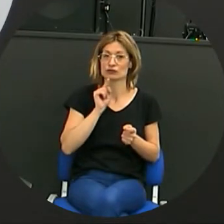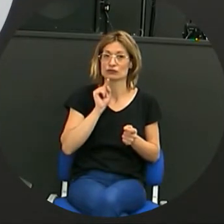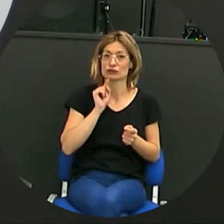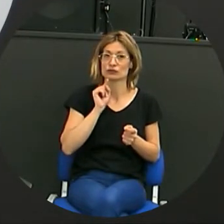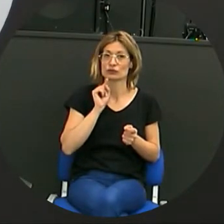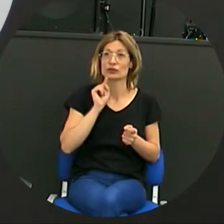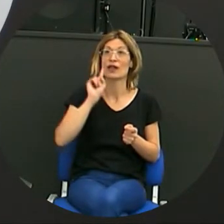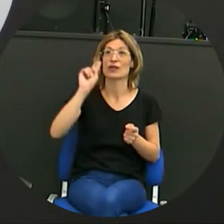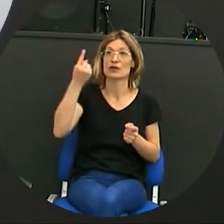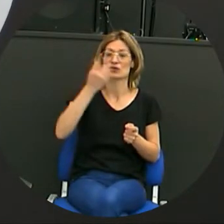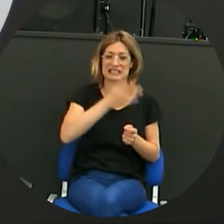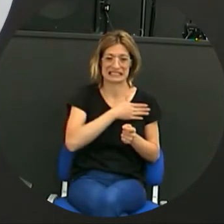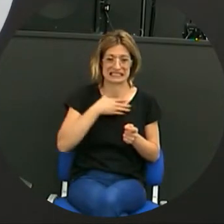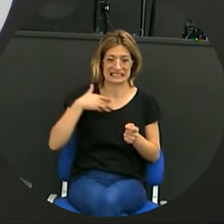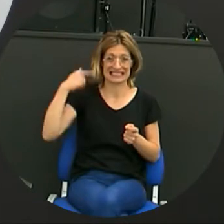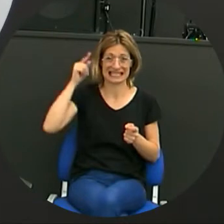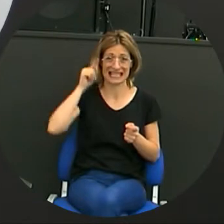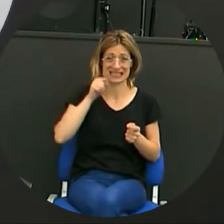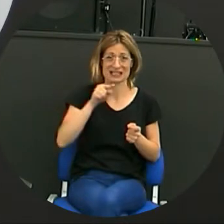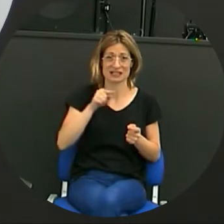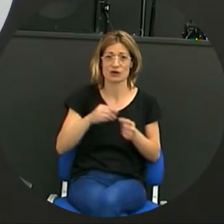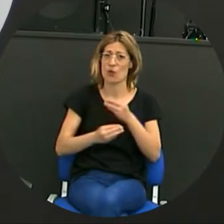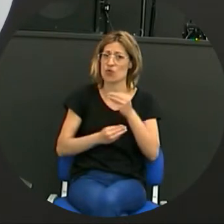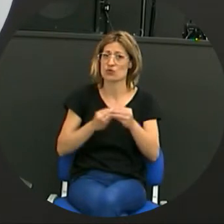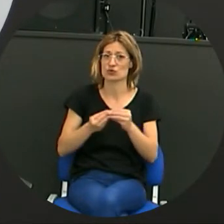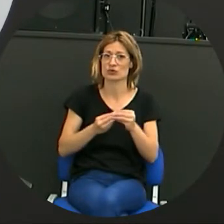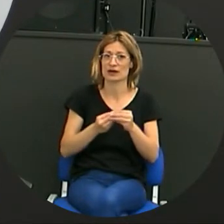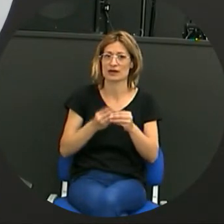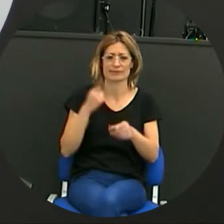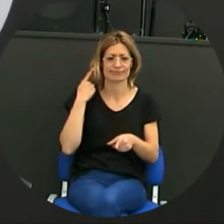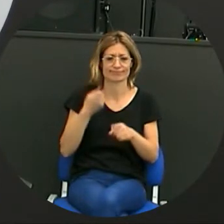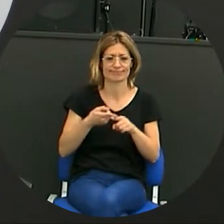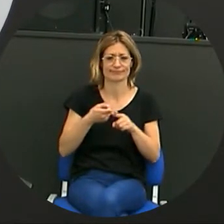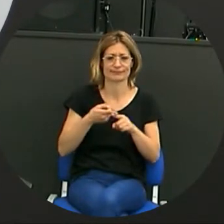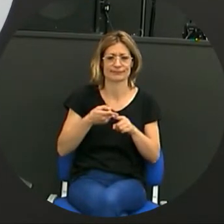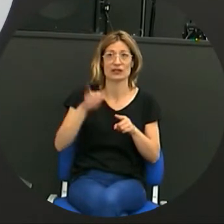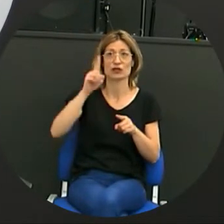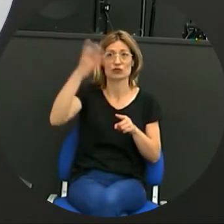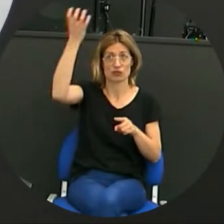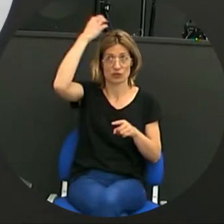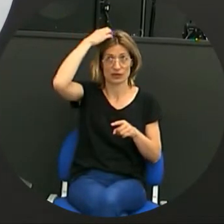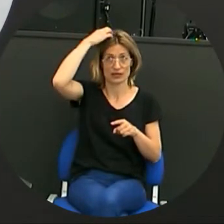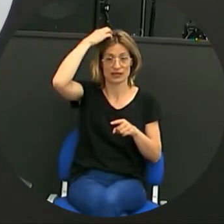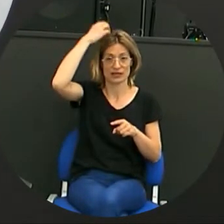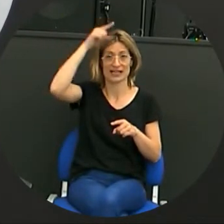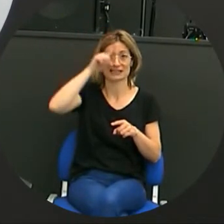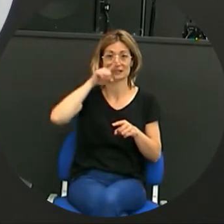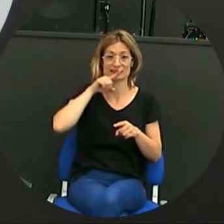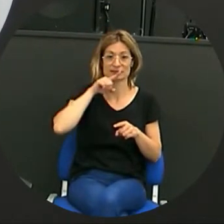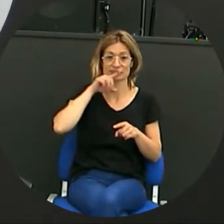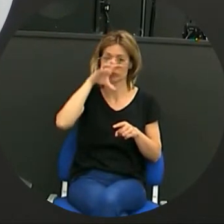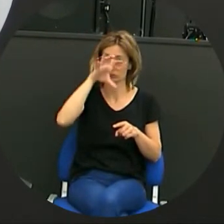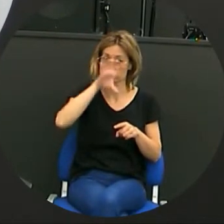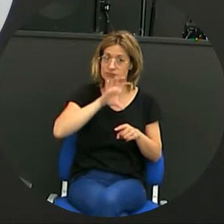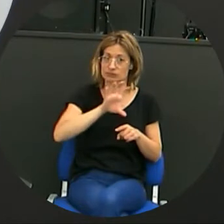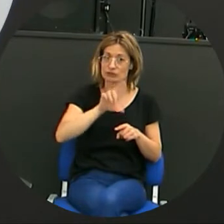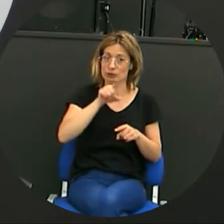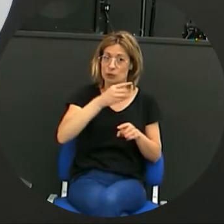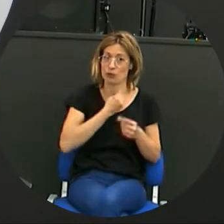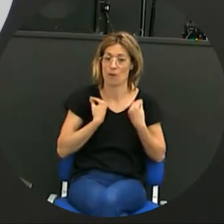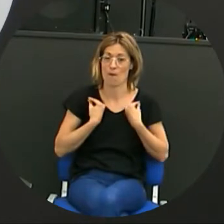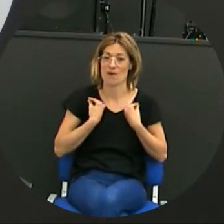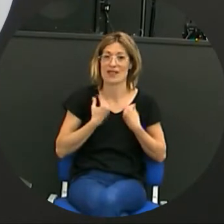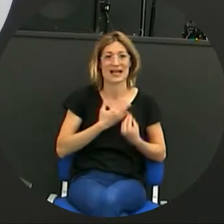quiere Dios usar con el fin de que su reino se establezca en tu vida y a través de tu vida puedas disfrutar